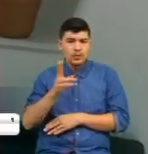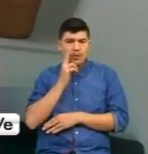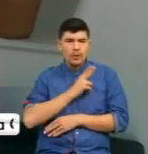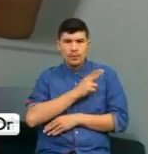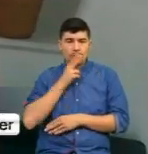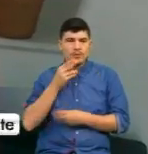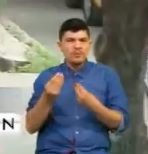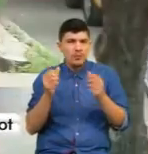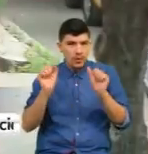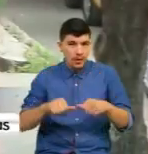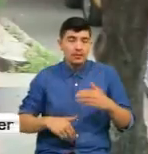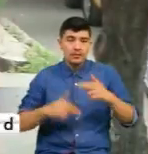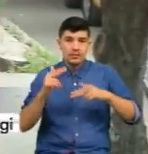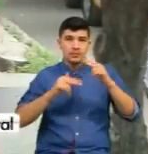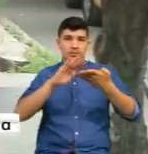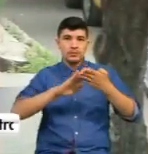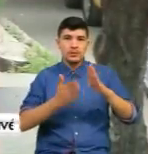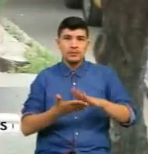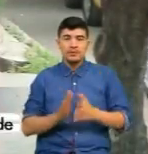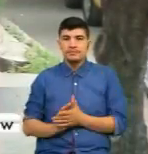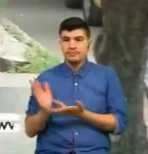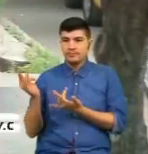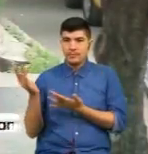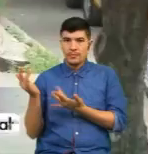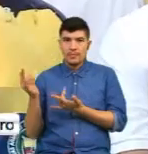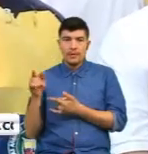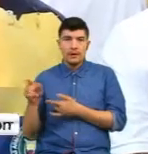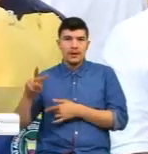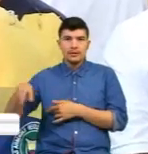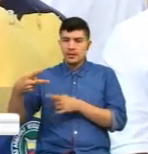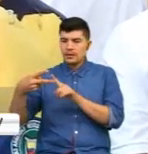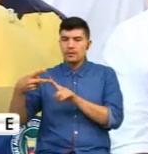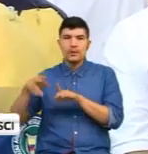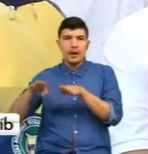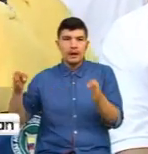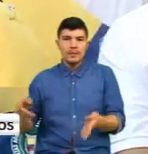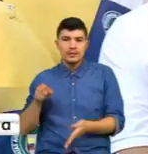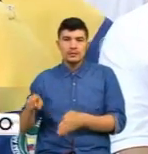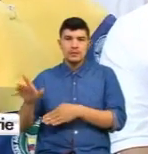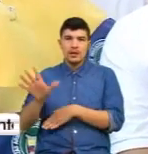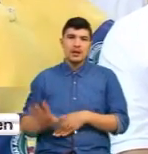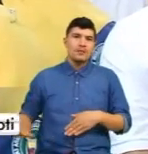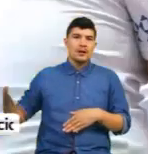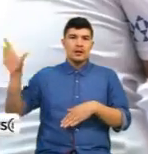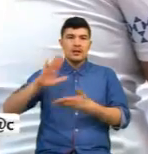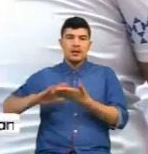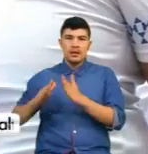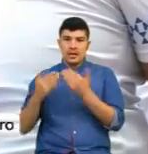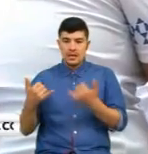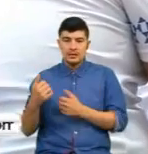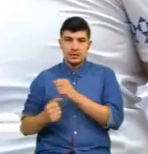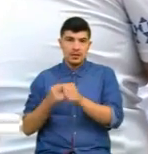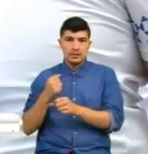la construcción de paz. Están a la espera precisamente de la segunda mesa departamental de paz de este